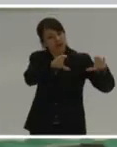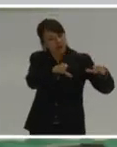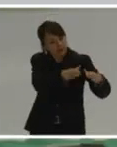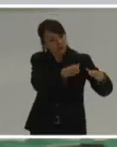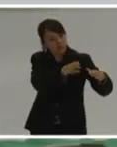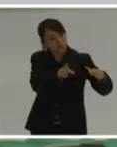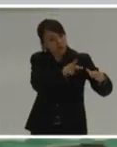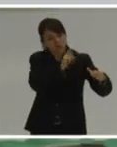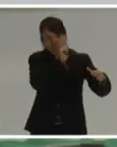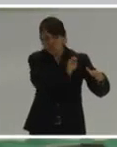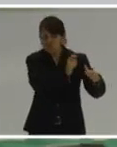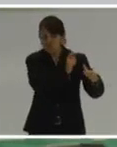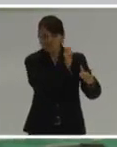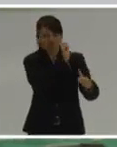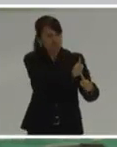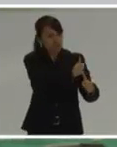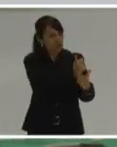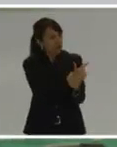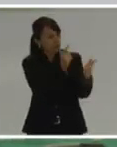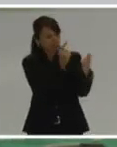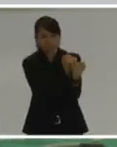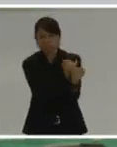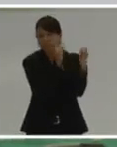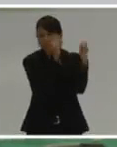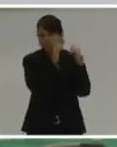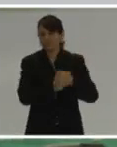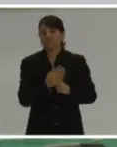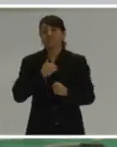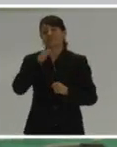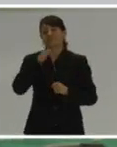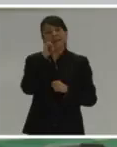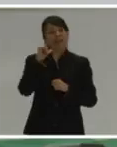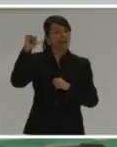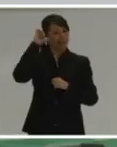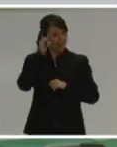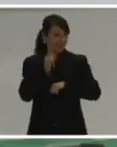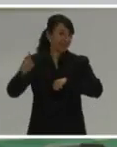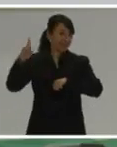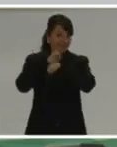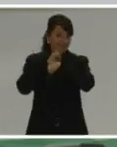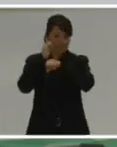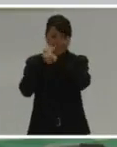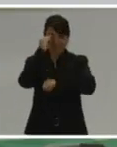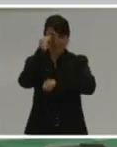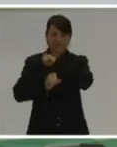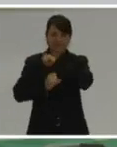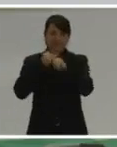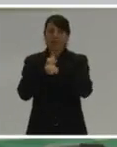informado. Ayer ha sido el Día Internacional de los Pueblos Indígenas.